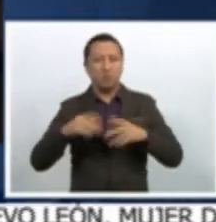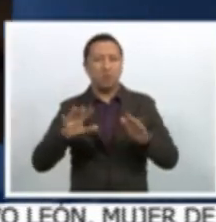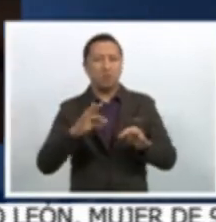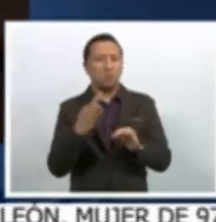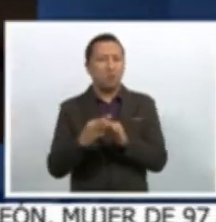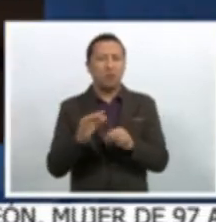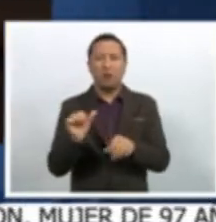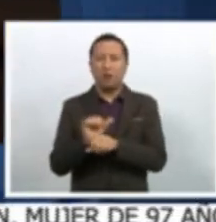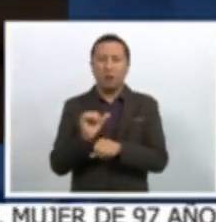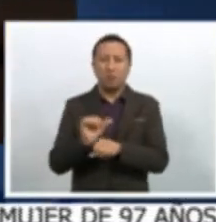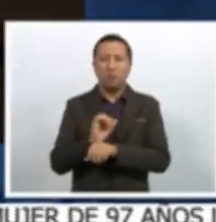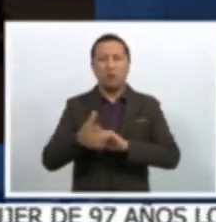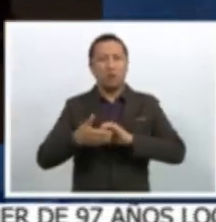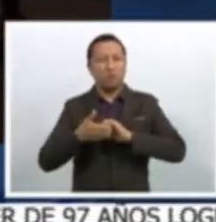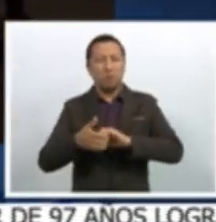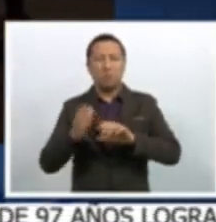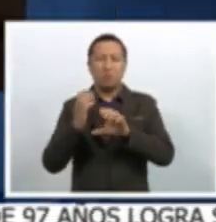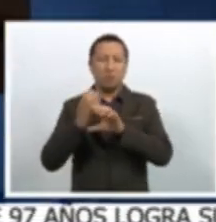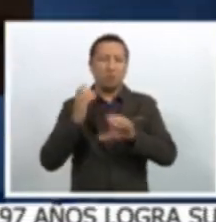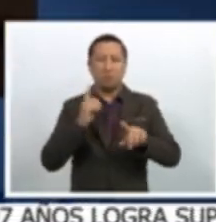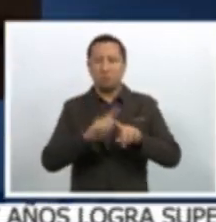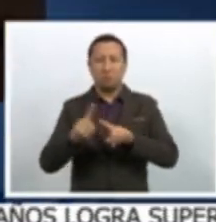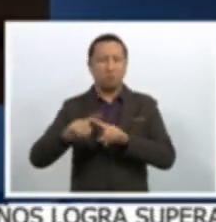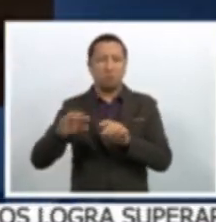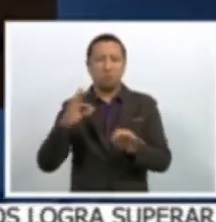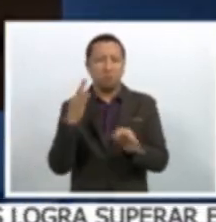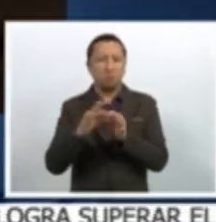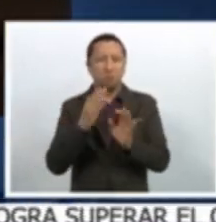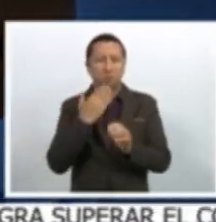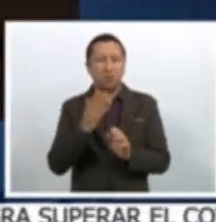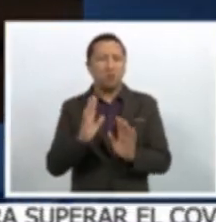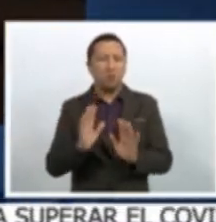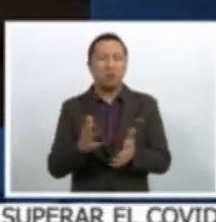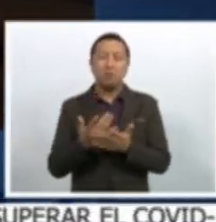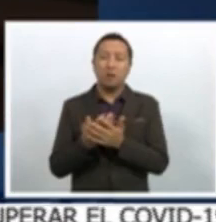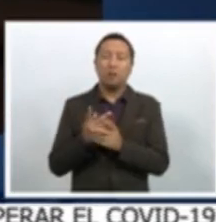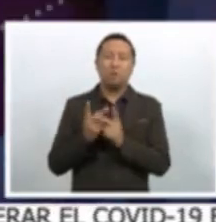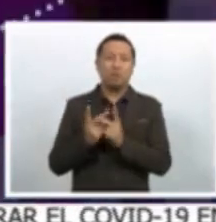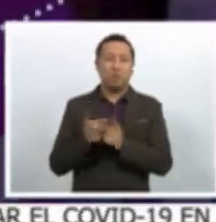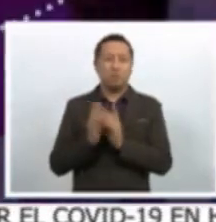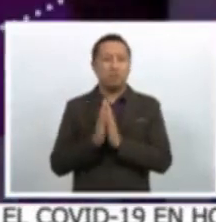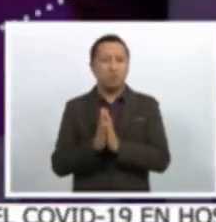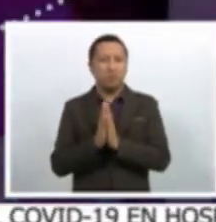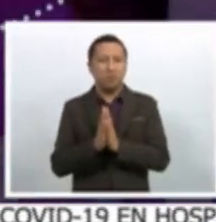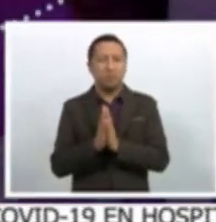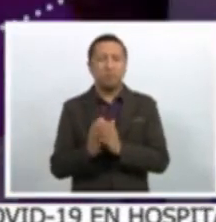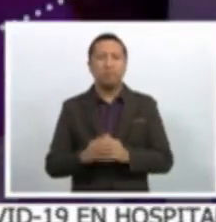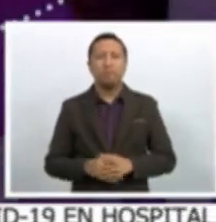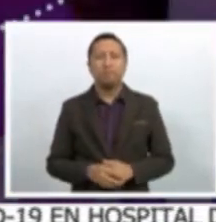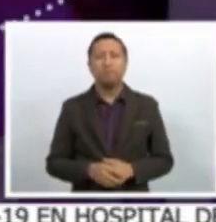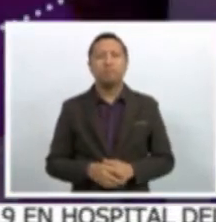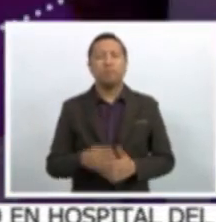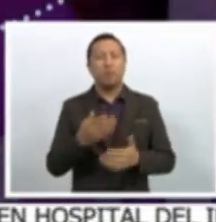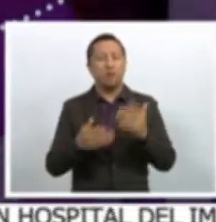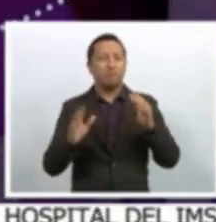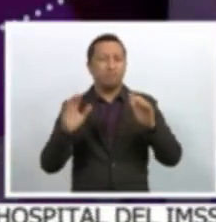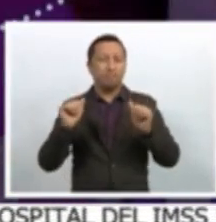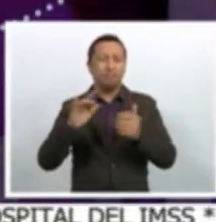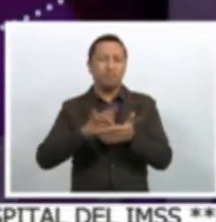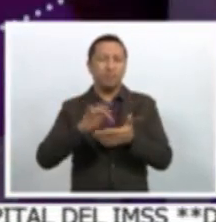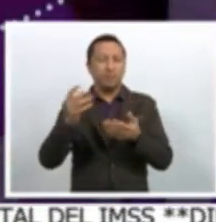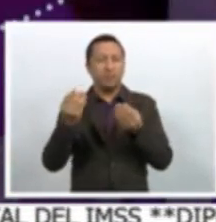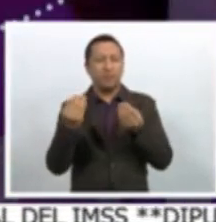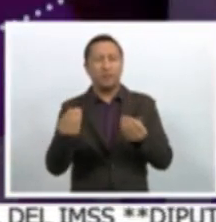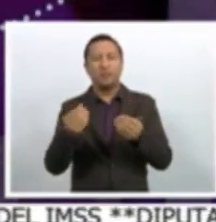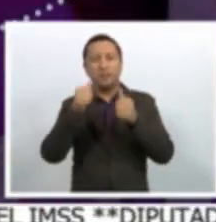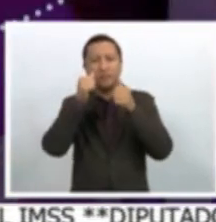necesarios para atacar este problema. Por lo anterior, solicitó a la ciudadanía paciencia. Nos despedimos, gracias por el